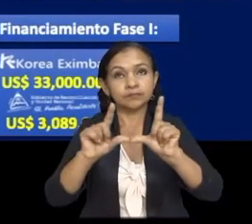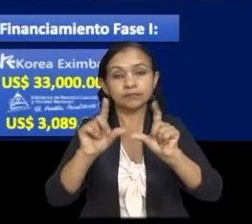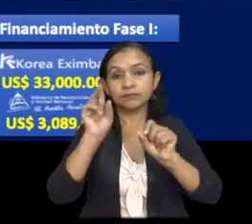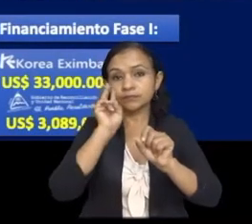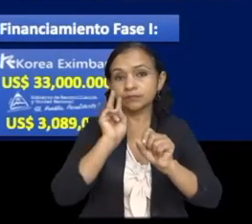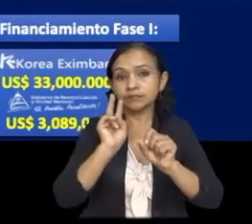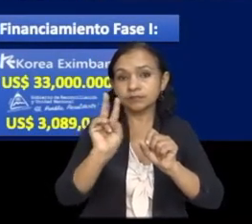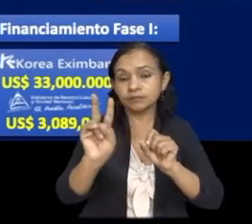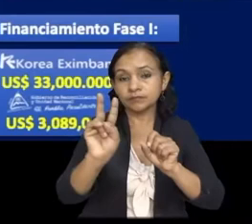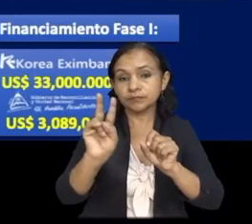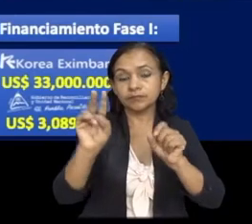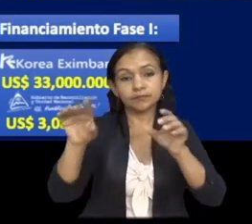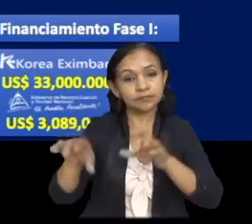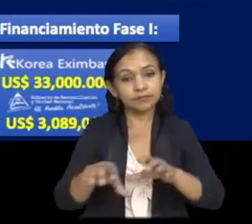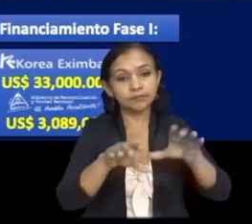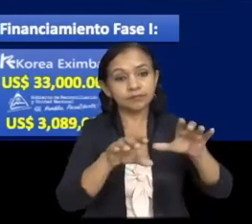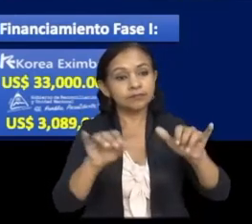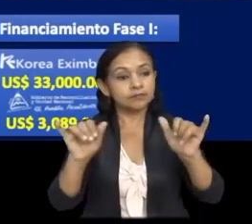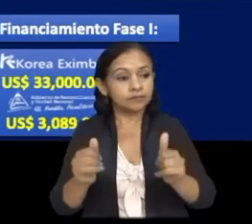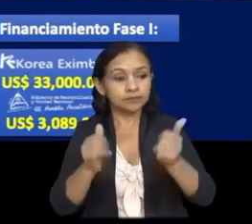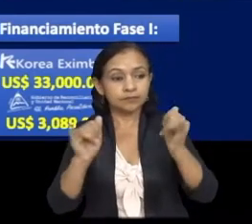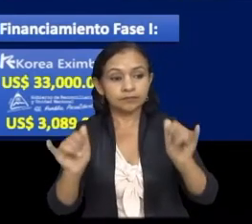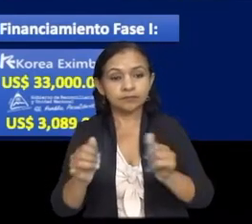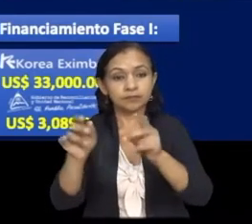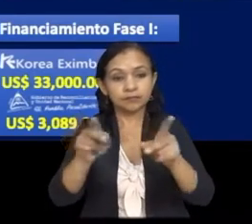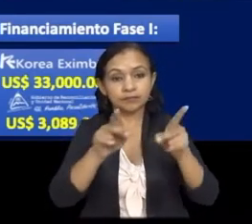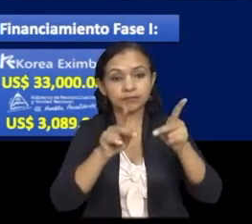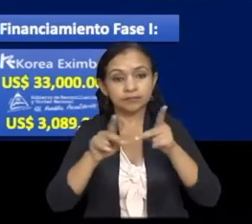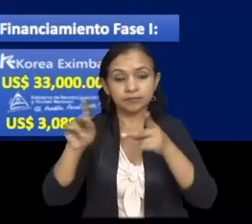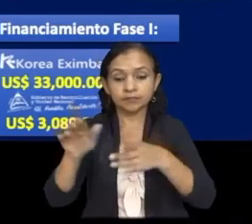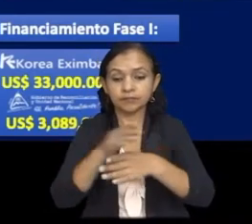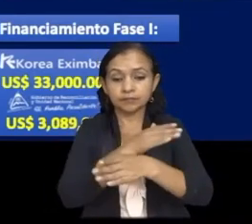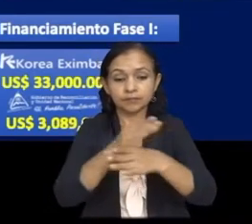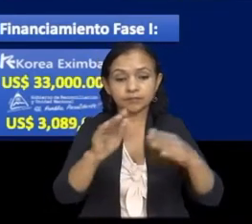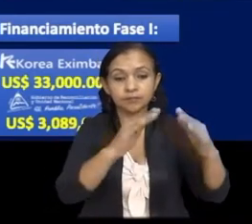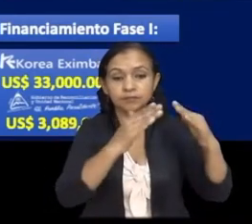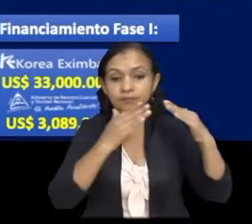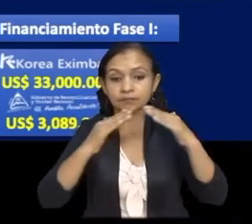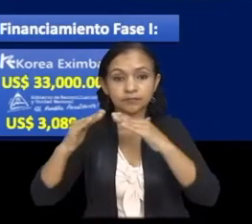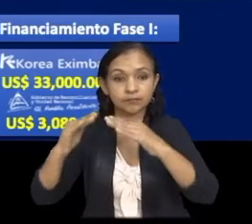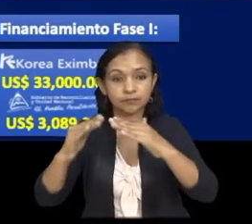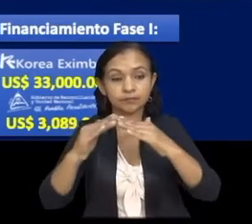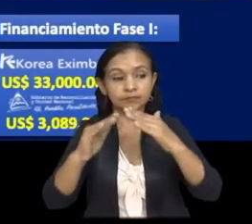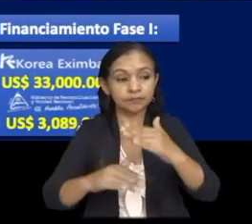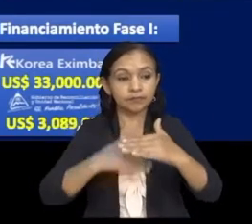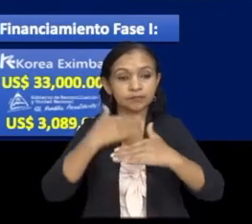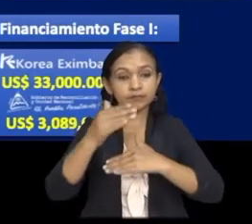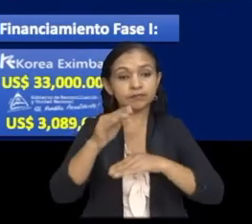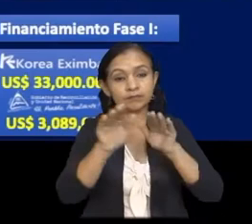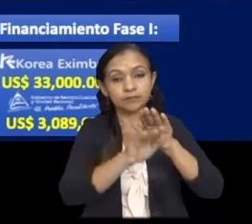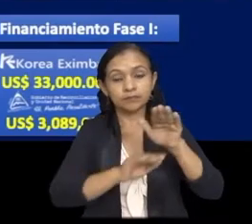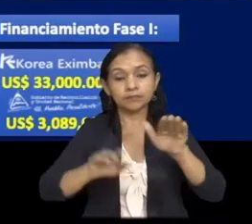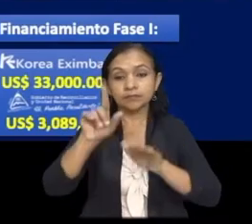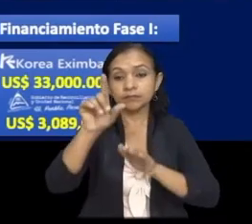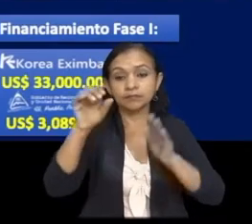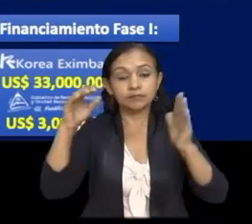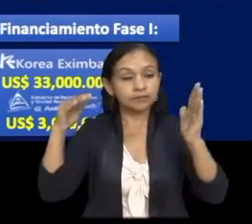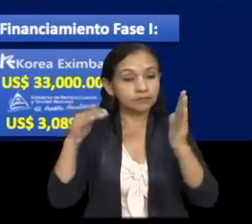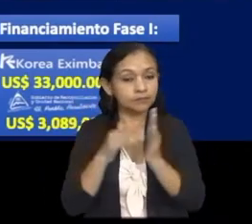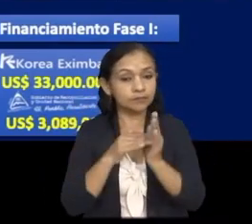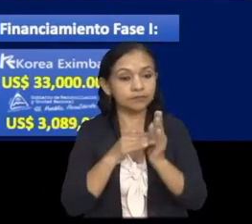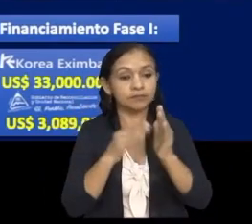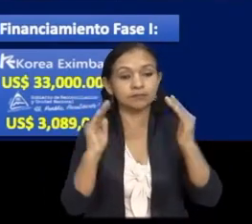donde de recreación de la población en las diferentes comunidades y después más de 10 mil paneles